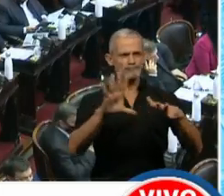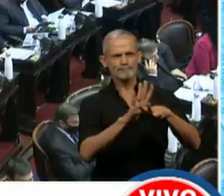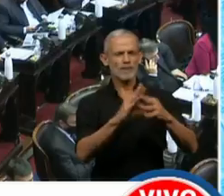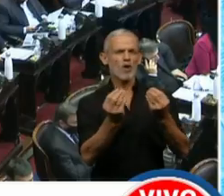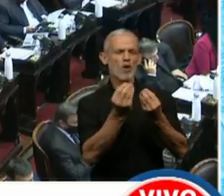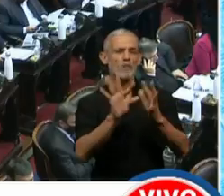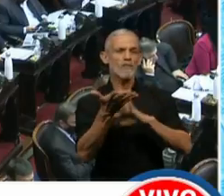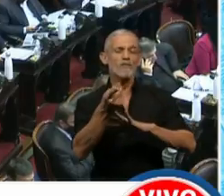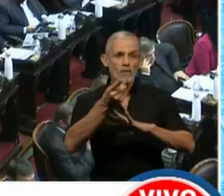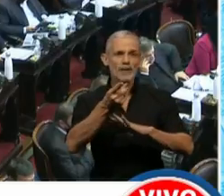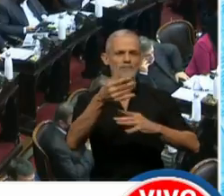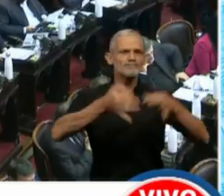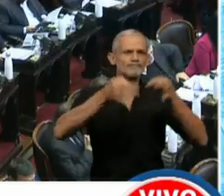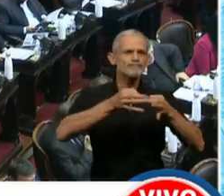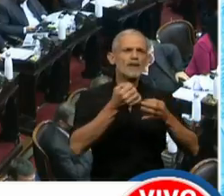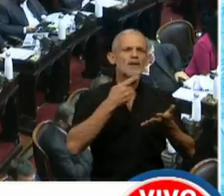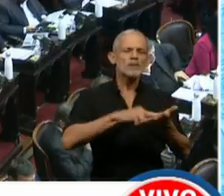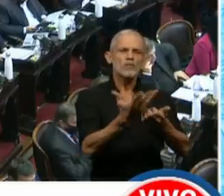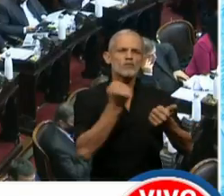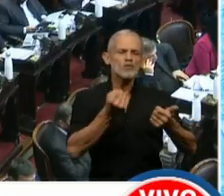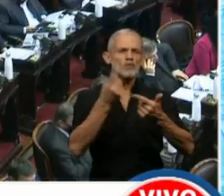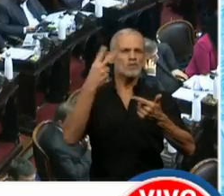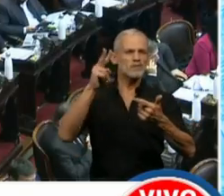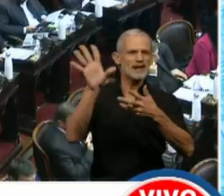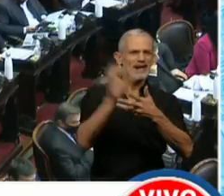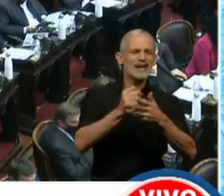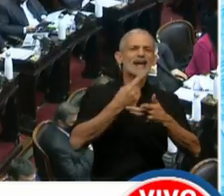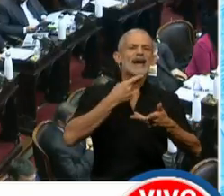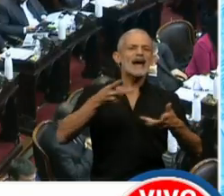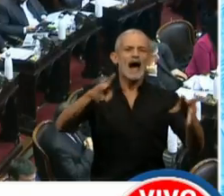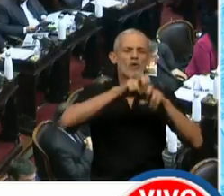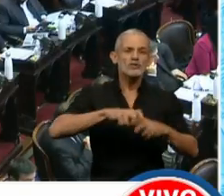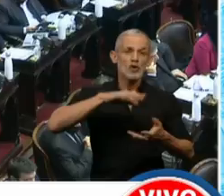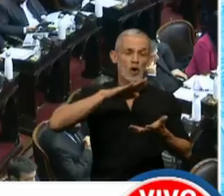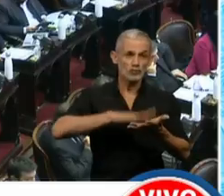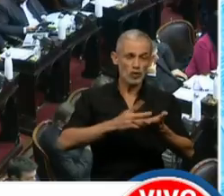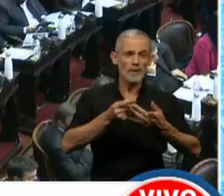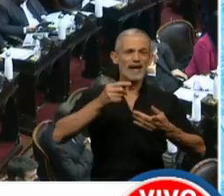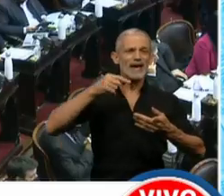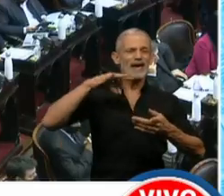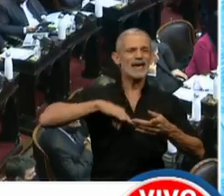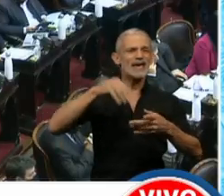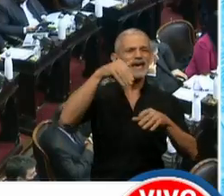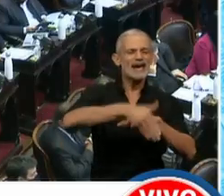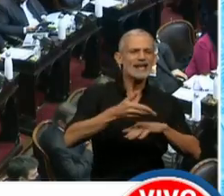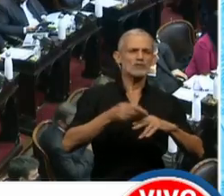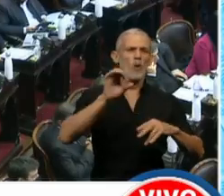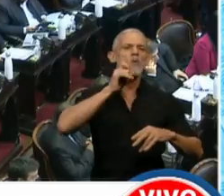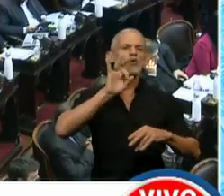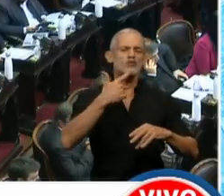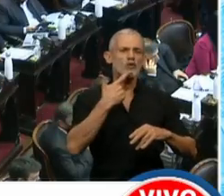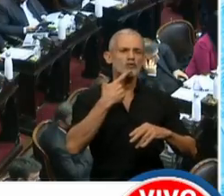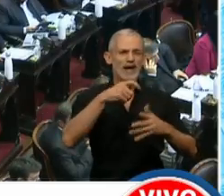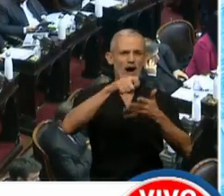funcionamiento de los regímenes de retención percepción y recaudación del impuesto sobre los ingresos brutos para los contribuyentes del convenio